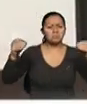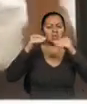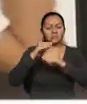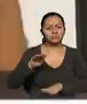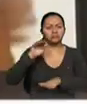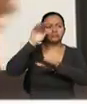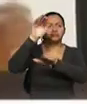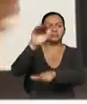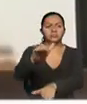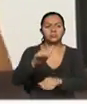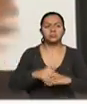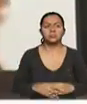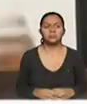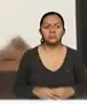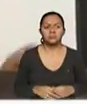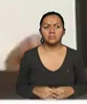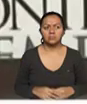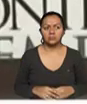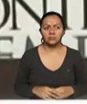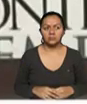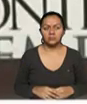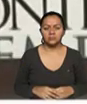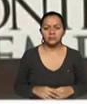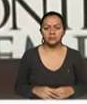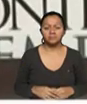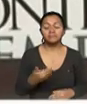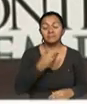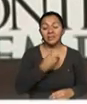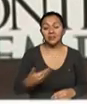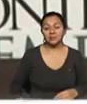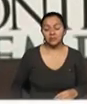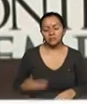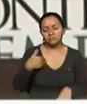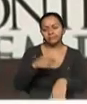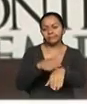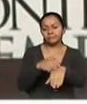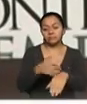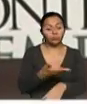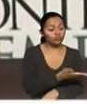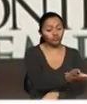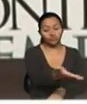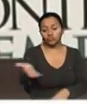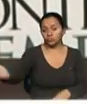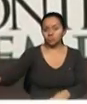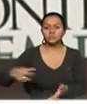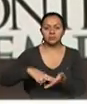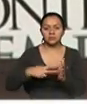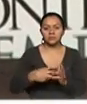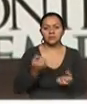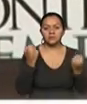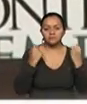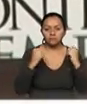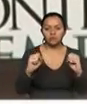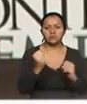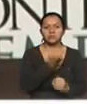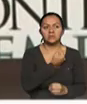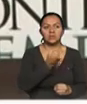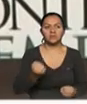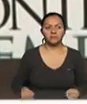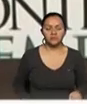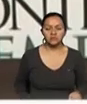de firmas por nuestro presidente. Presidente, aquí está nuestro esfuerzo, aquí está